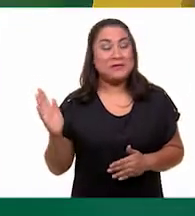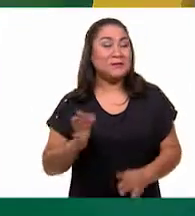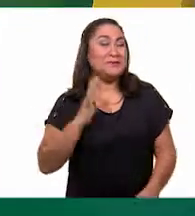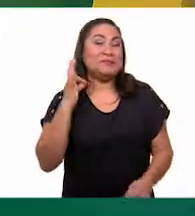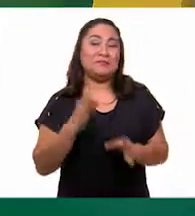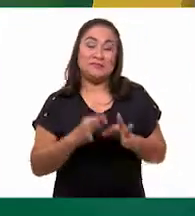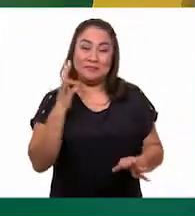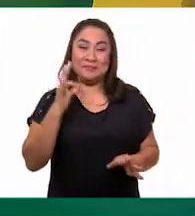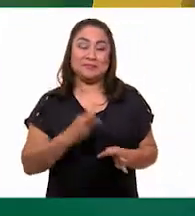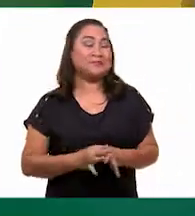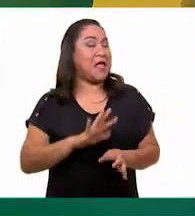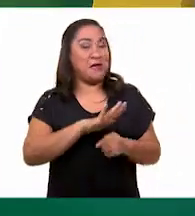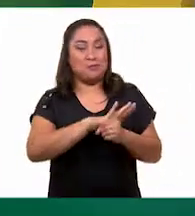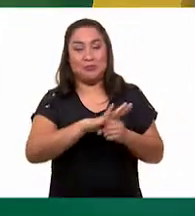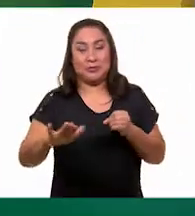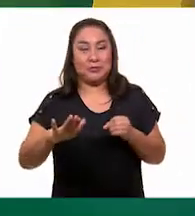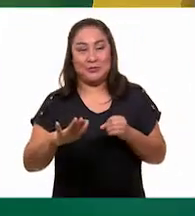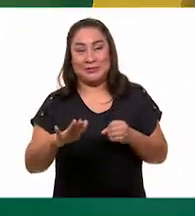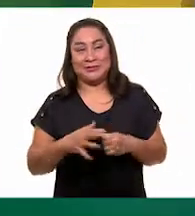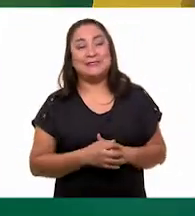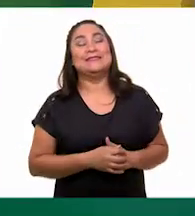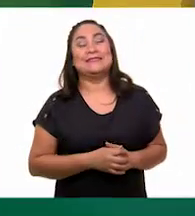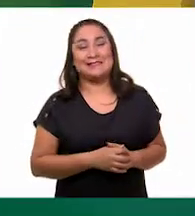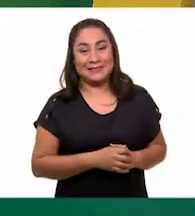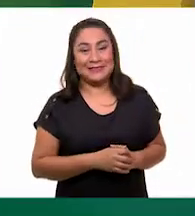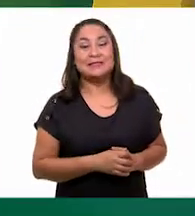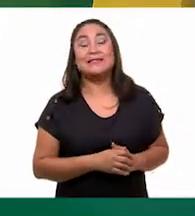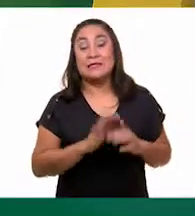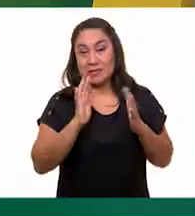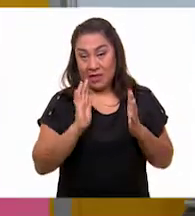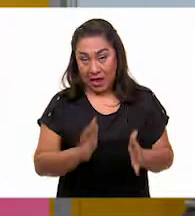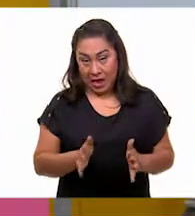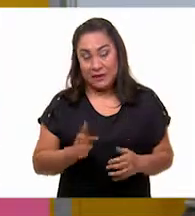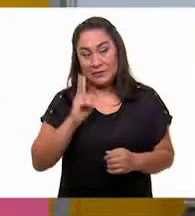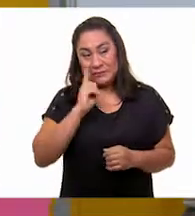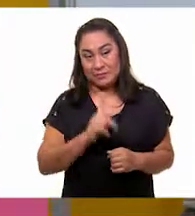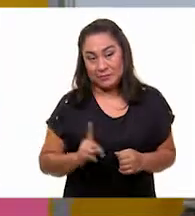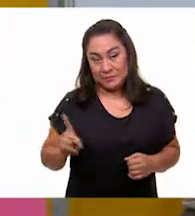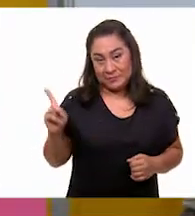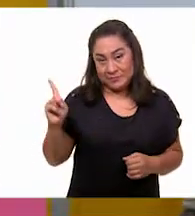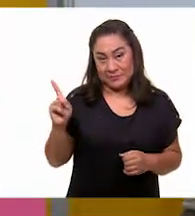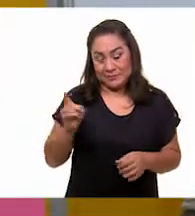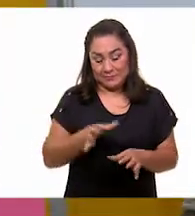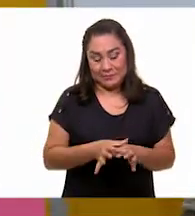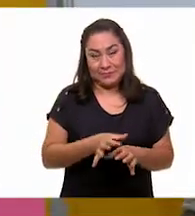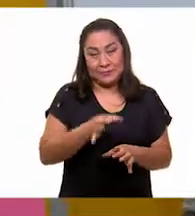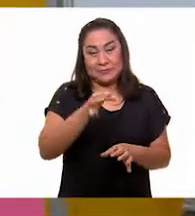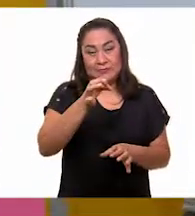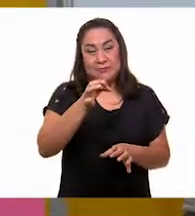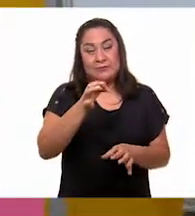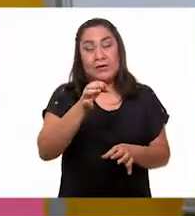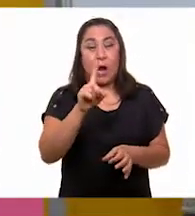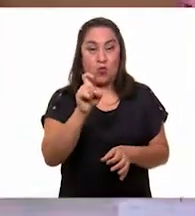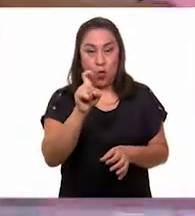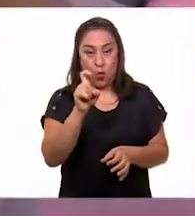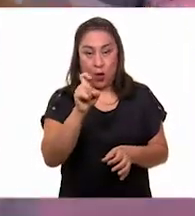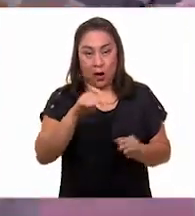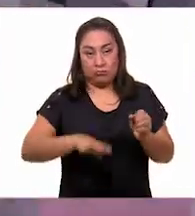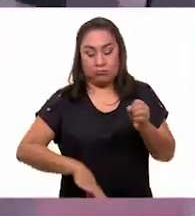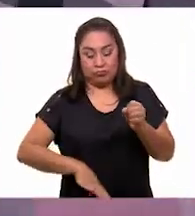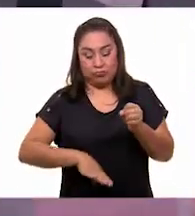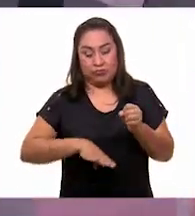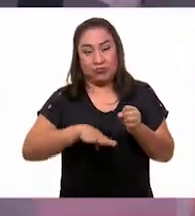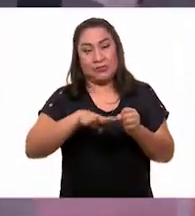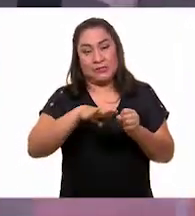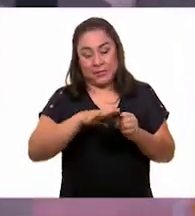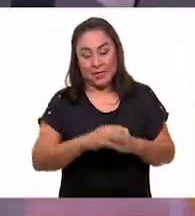Listo. ¡Llenazo! Ah, no era gol. Ya tenemos aquí nuestra botella. Sí. Con agua. Muy